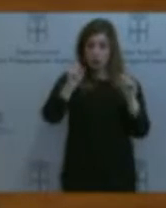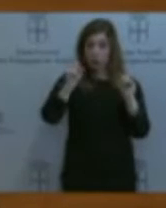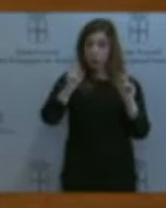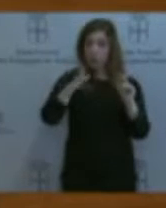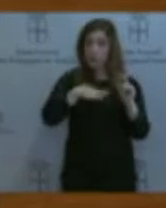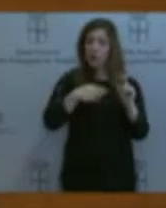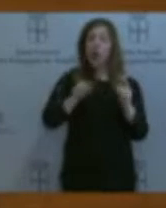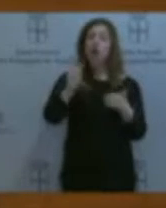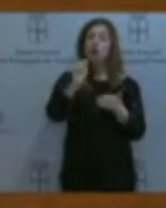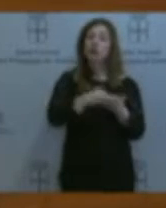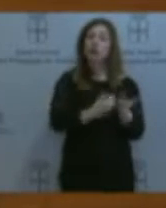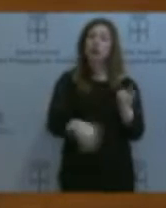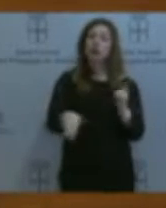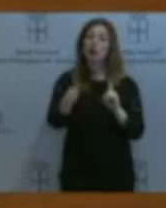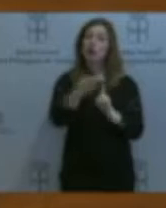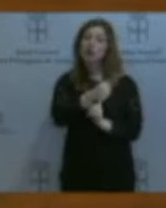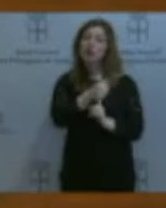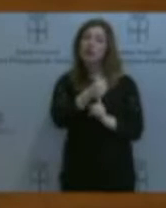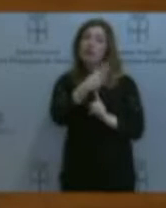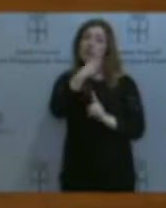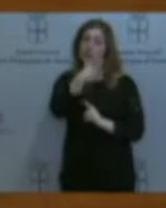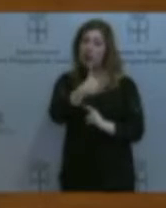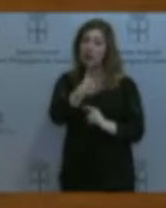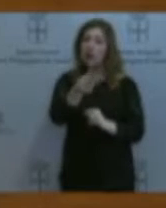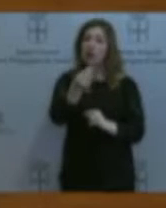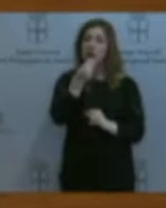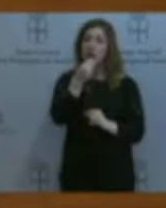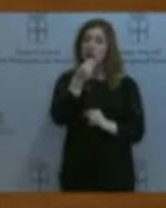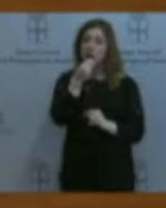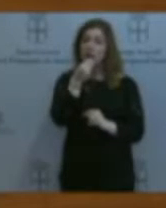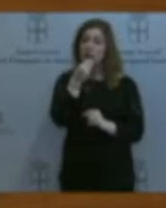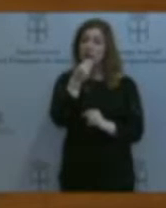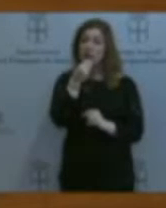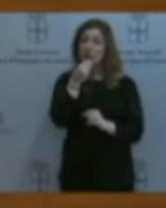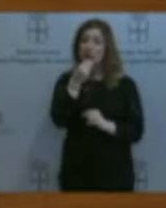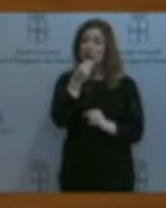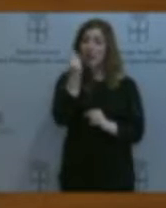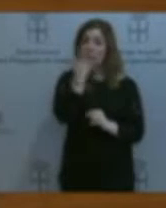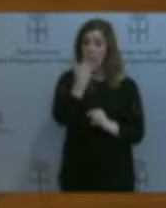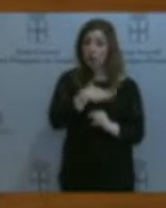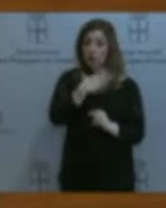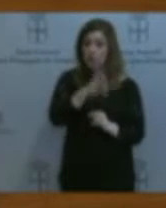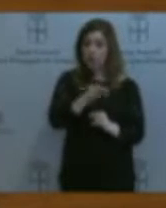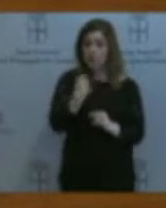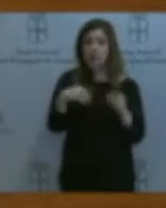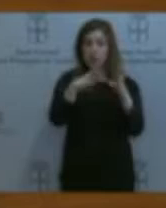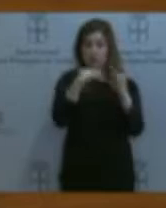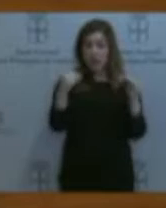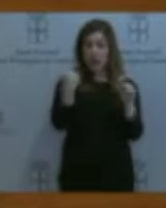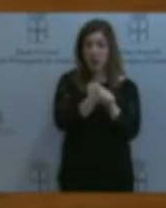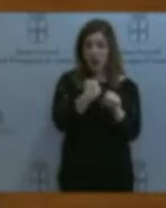un contrato para llevar la comida de un colegio, como sucedía, por ejemplo, en la Universidad Laboral de